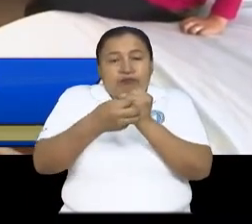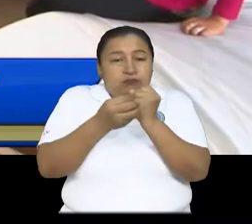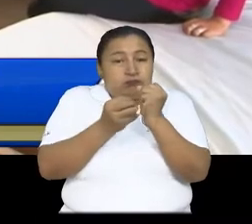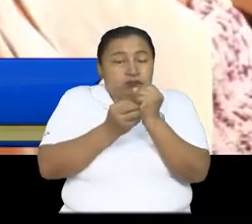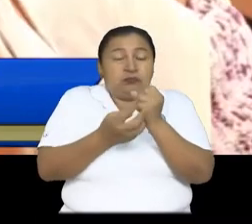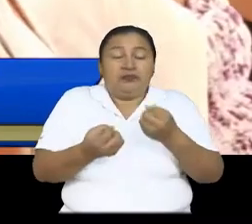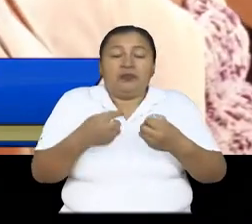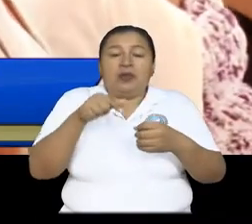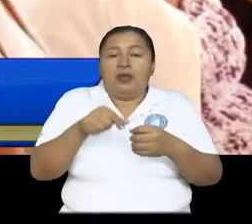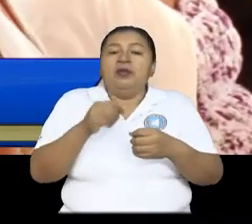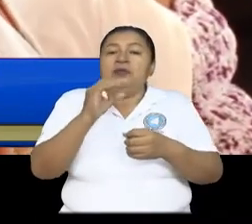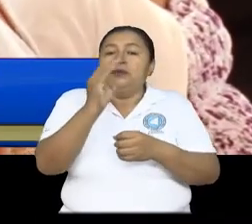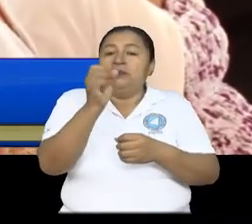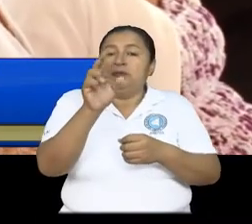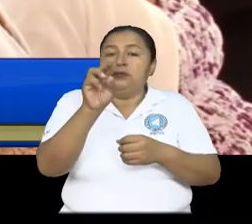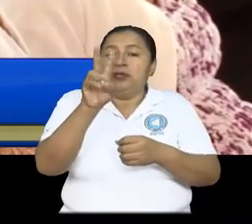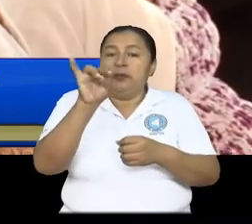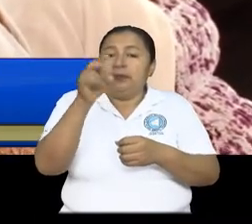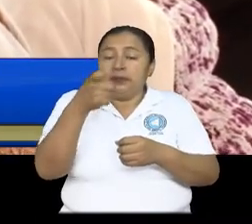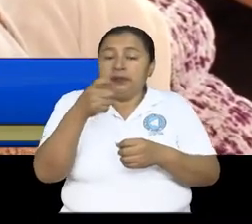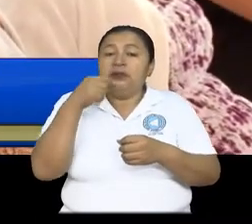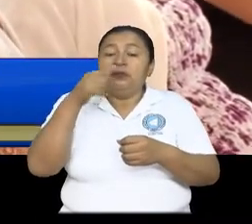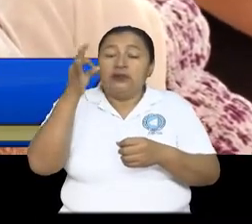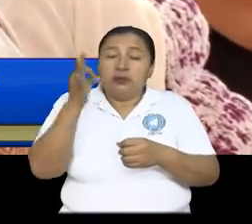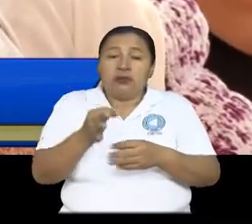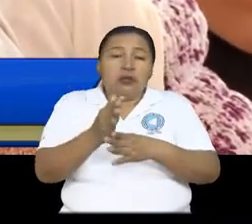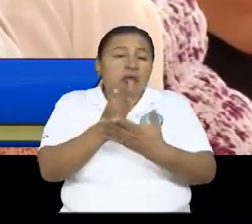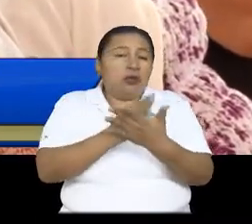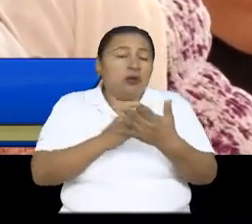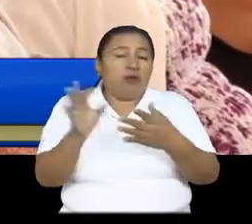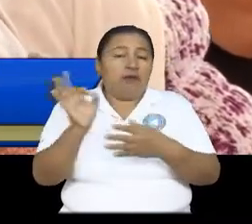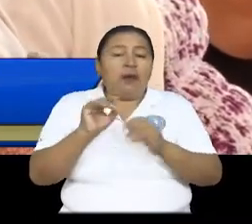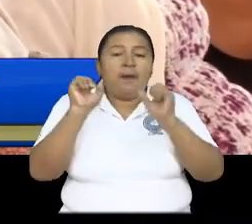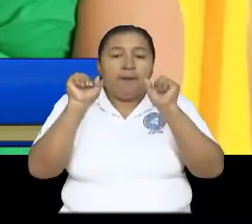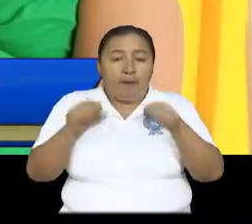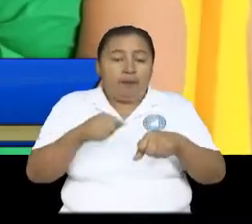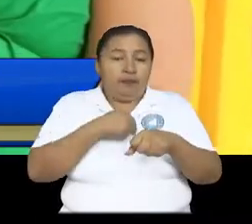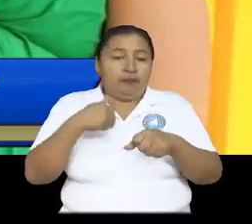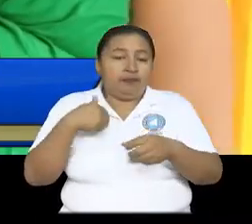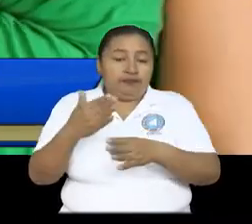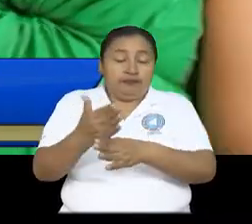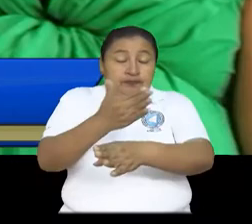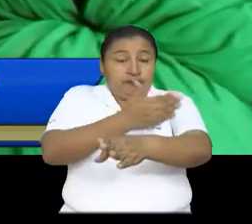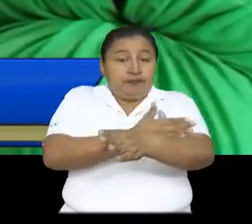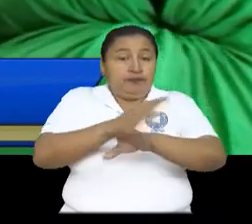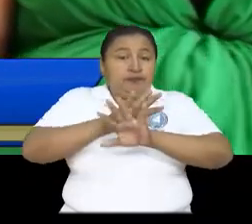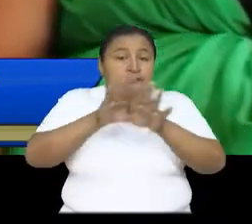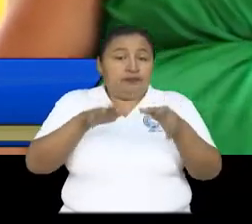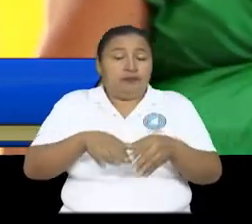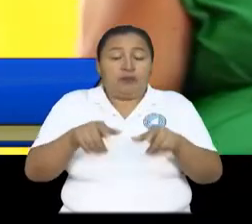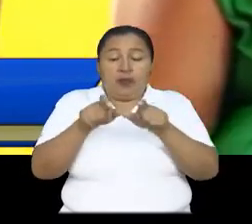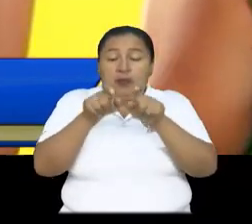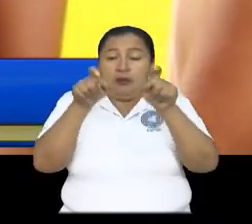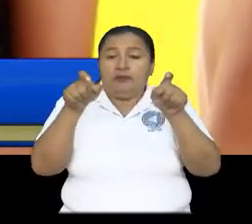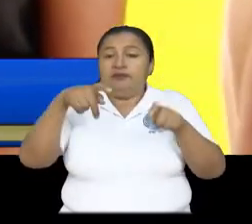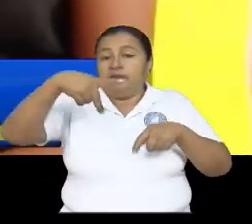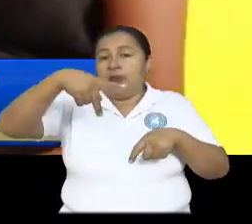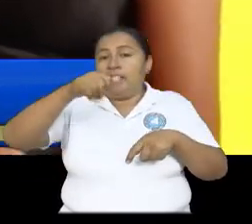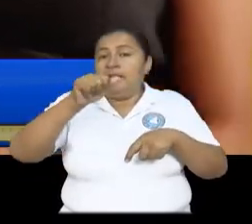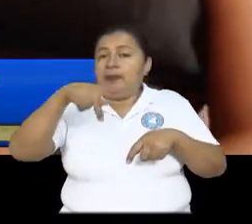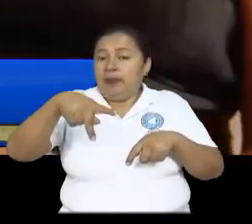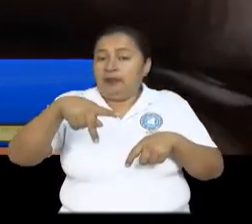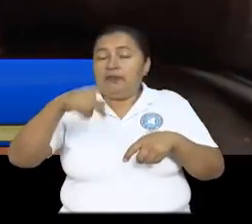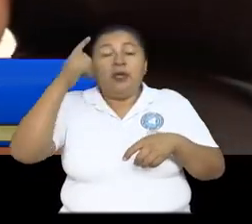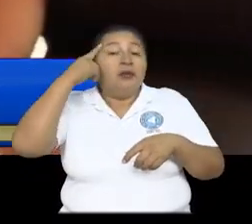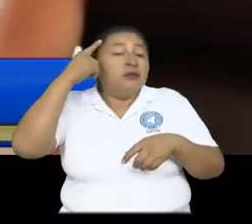y que nos aseguren de alguna manera poder realizar a las mujeres su papanicolao estamos